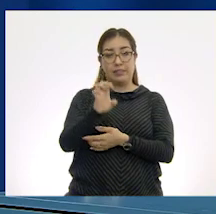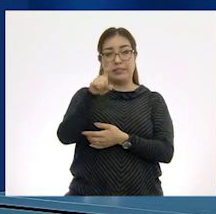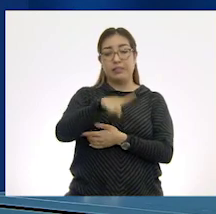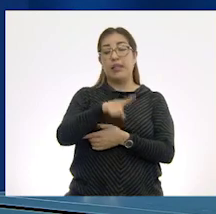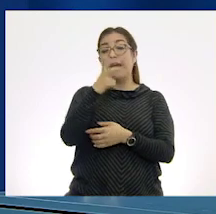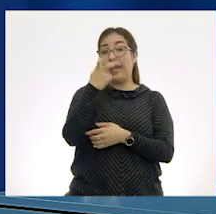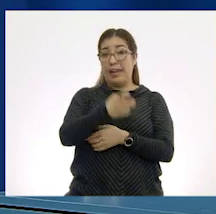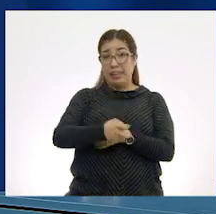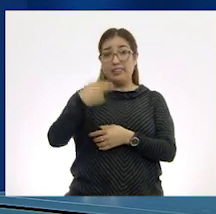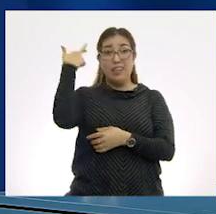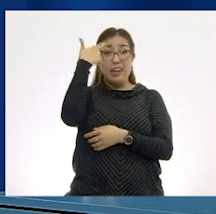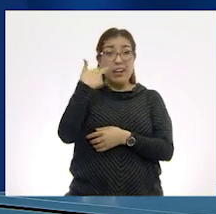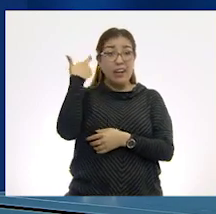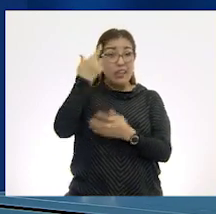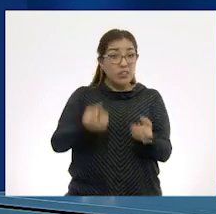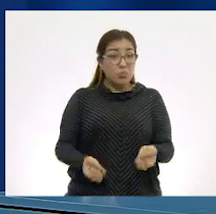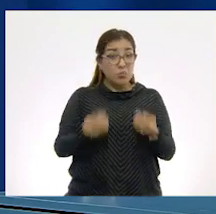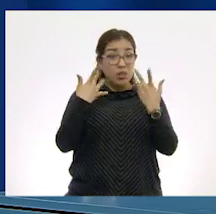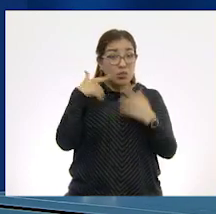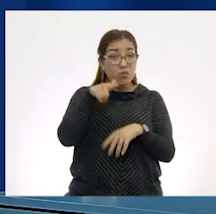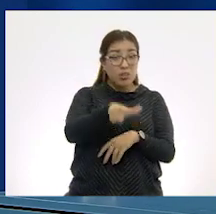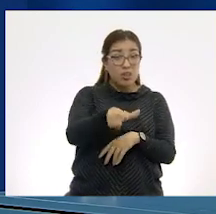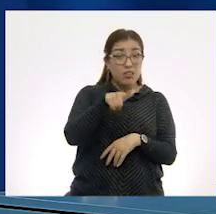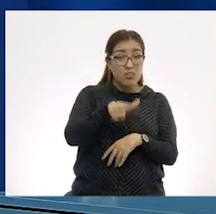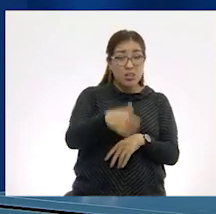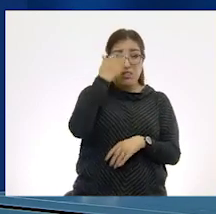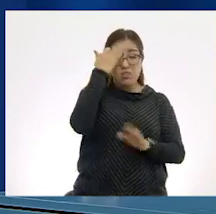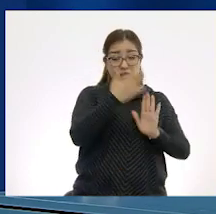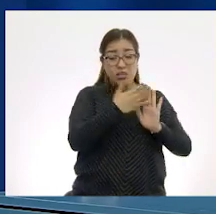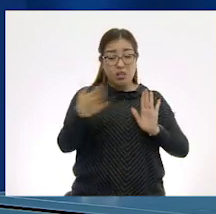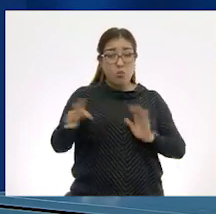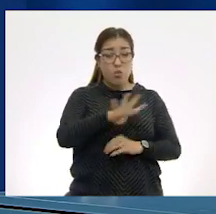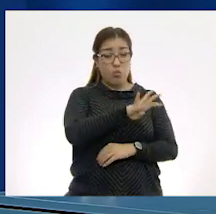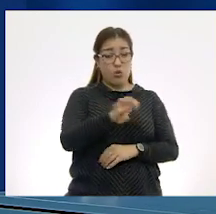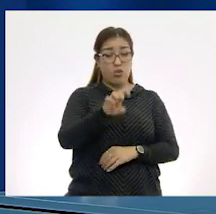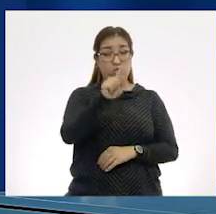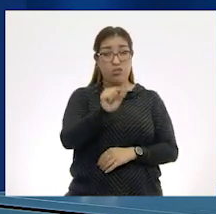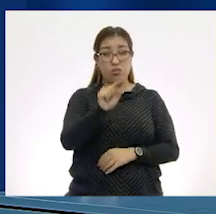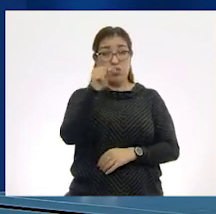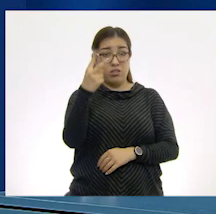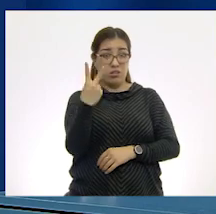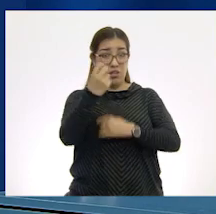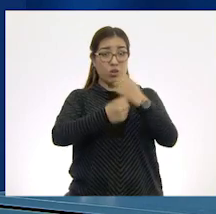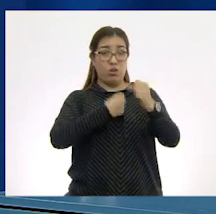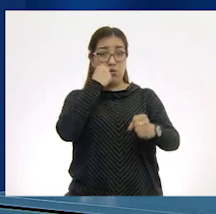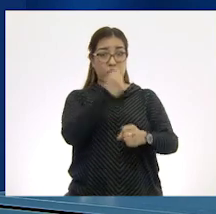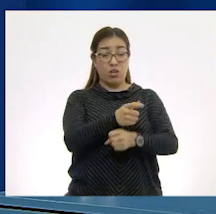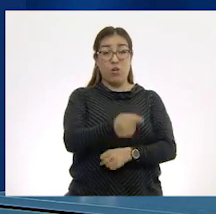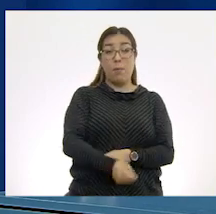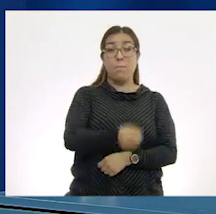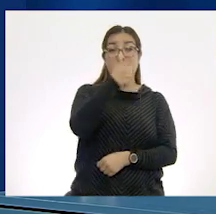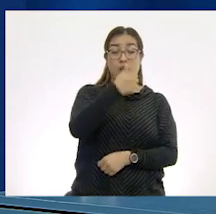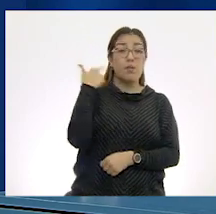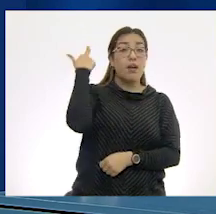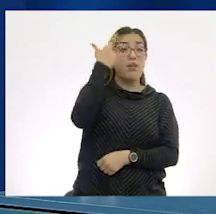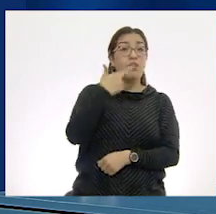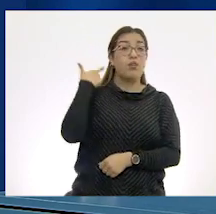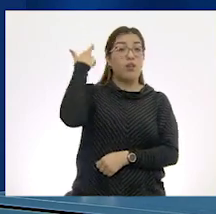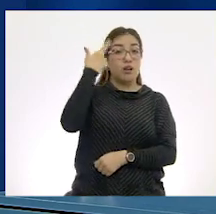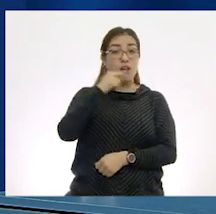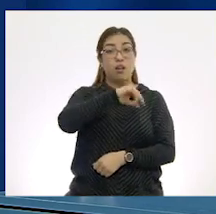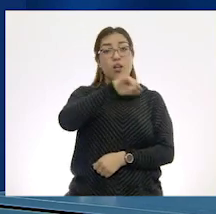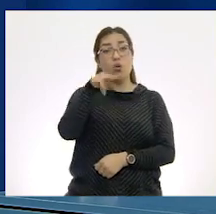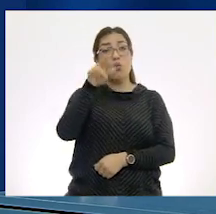17 reyes en un tiempo aproximado de 472 años. El primero de ellos es el rey Huangdi o